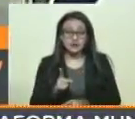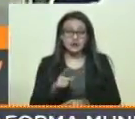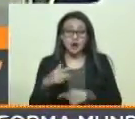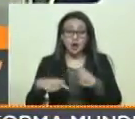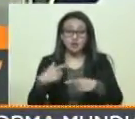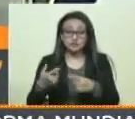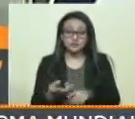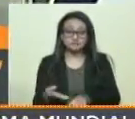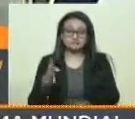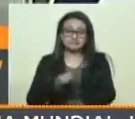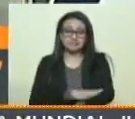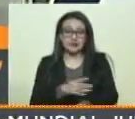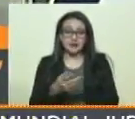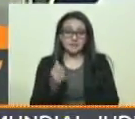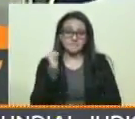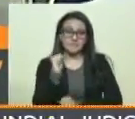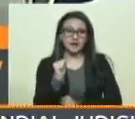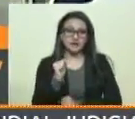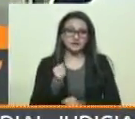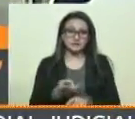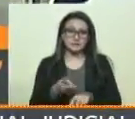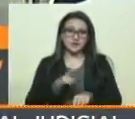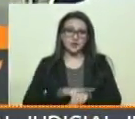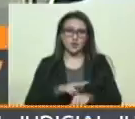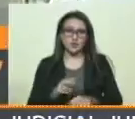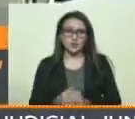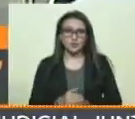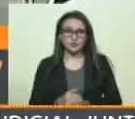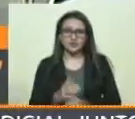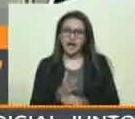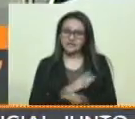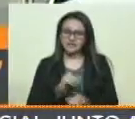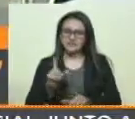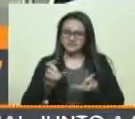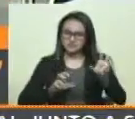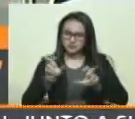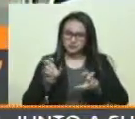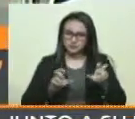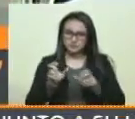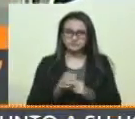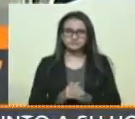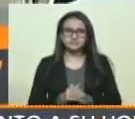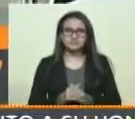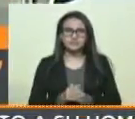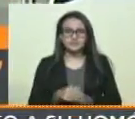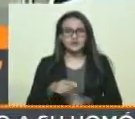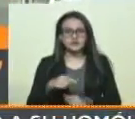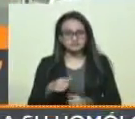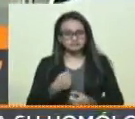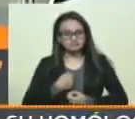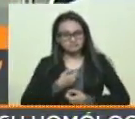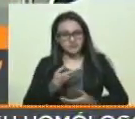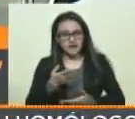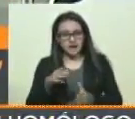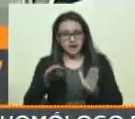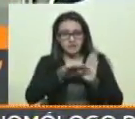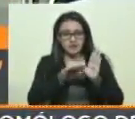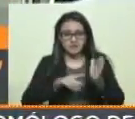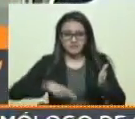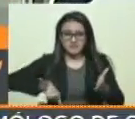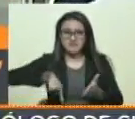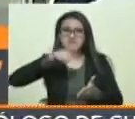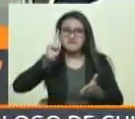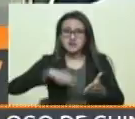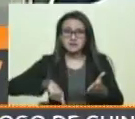en un hecho más grave como es el homicidio. Por lo tanto, yo saludo, pues, esta iniciativa que hayamos firmado